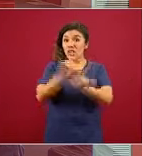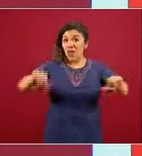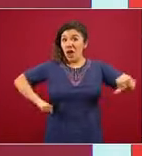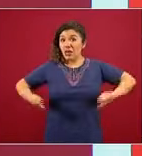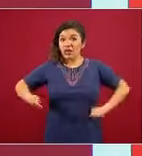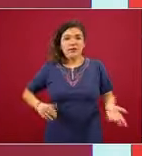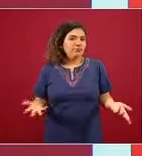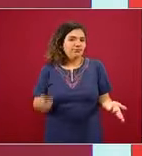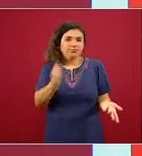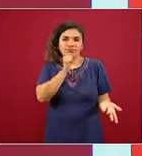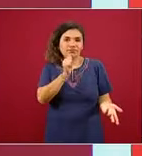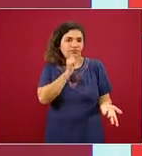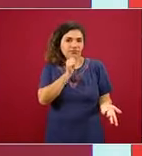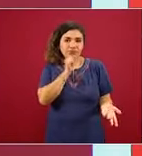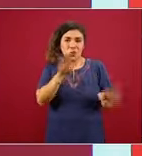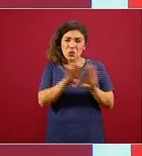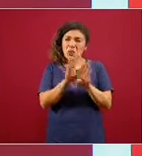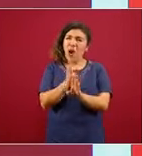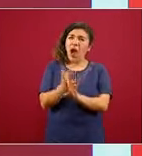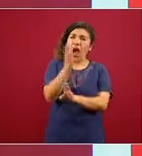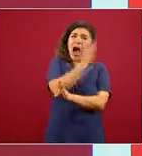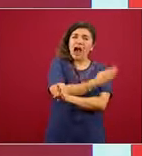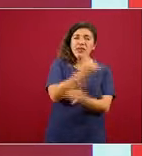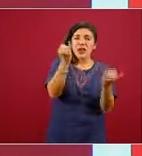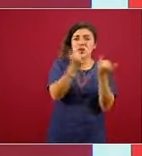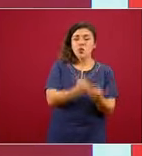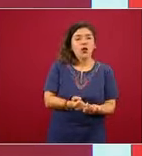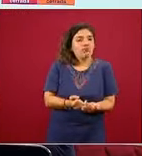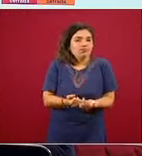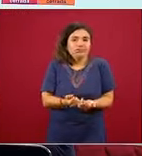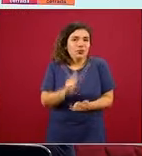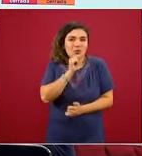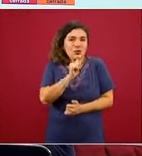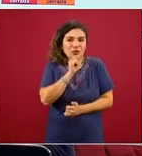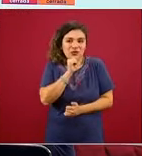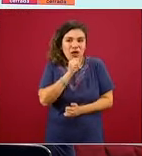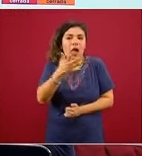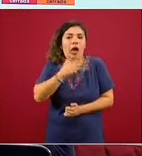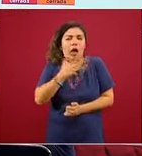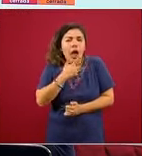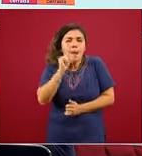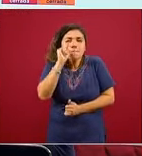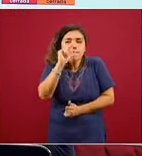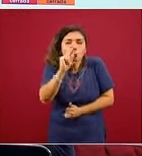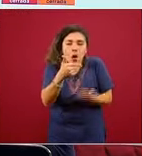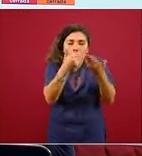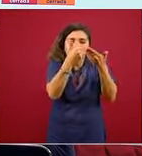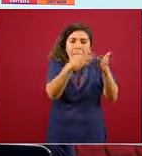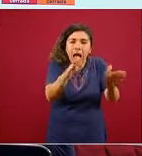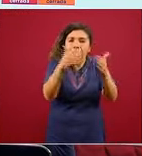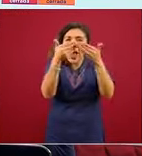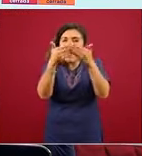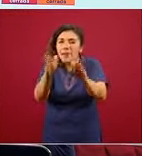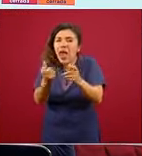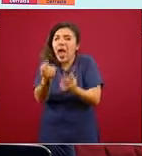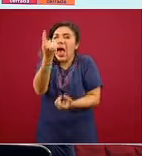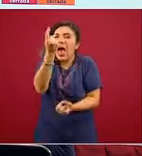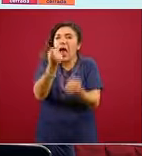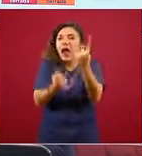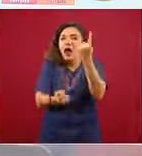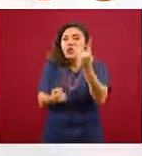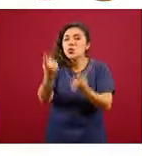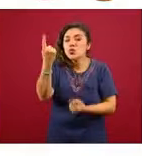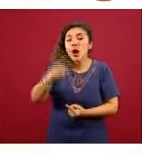o que pueden regresar a realizarlas como se hacían antes, no. Hay cierta apertura de actividades, pero estas